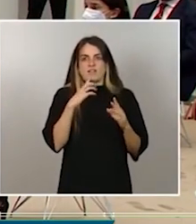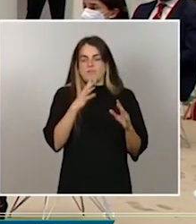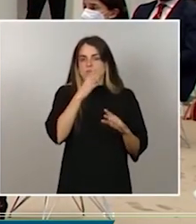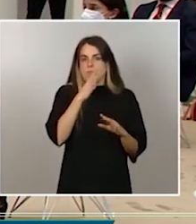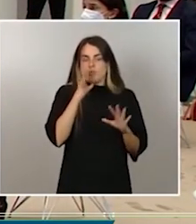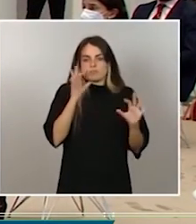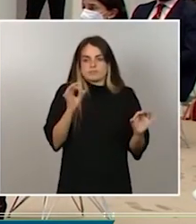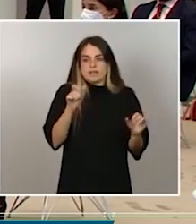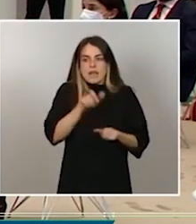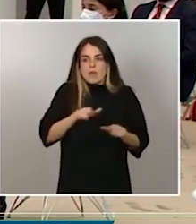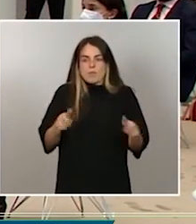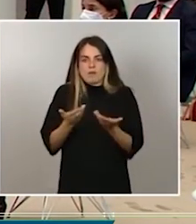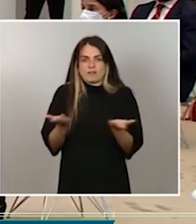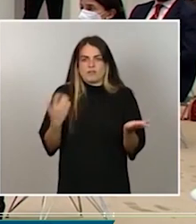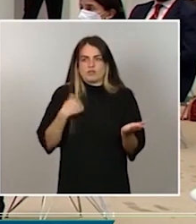en